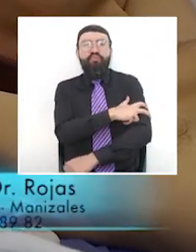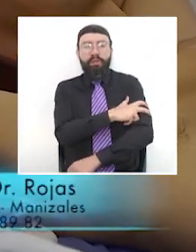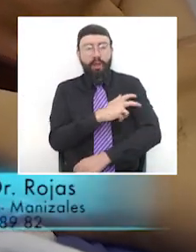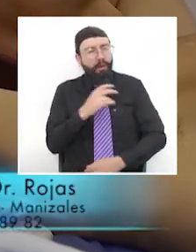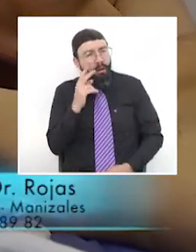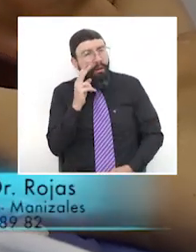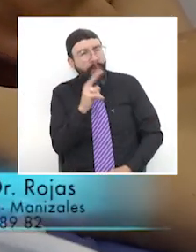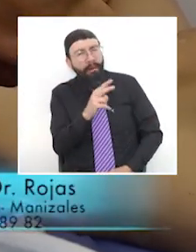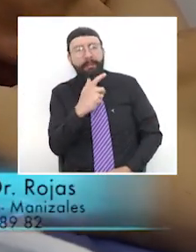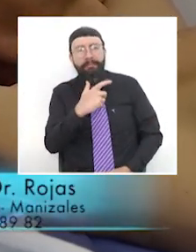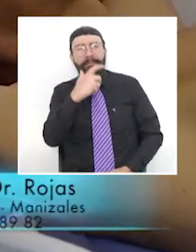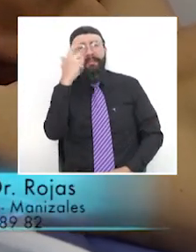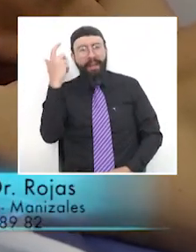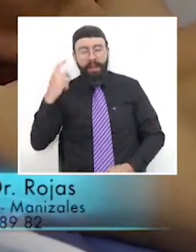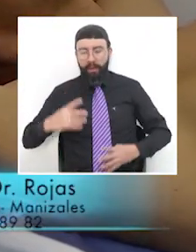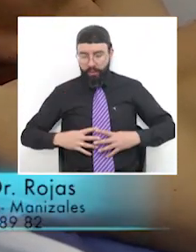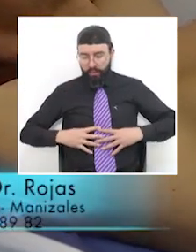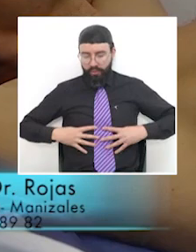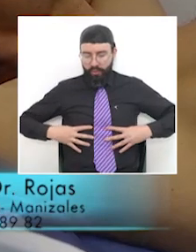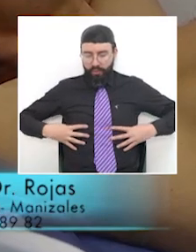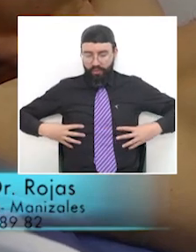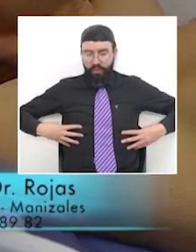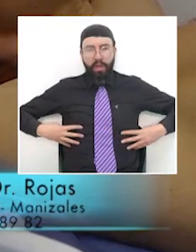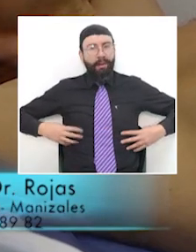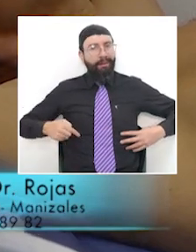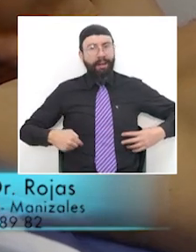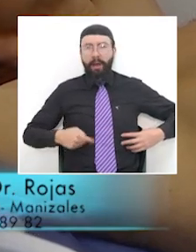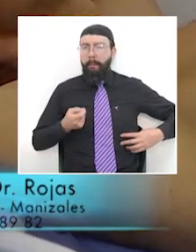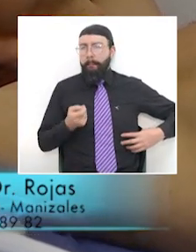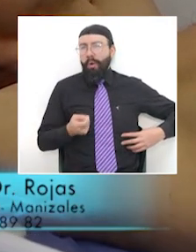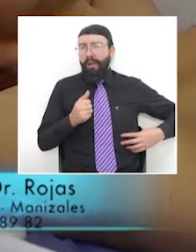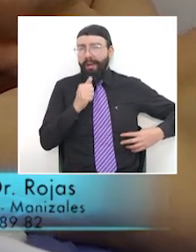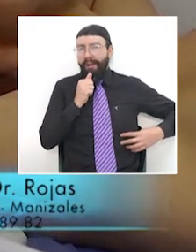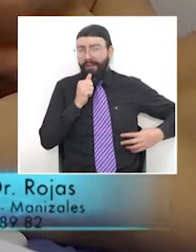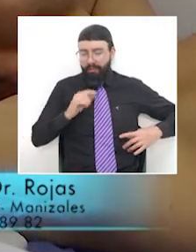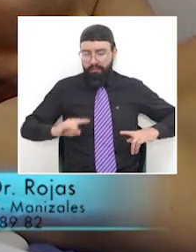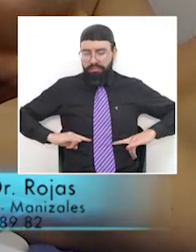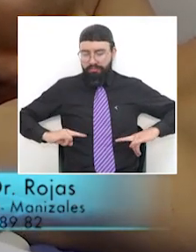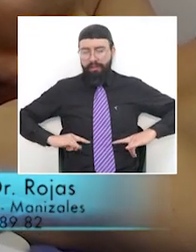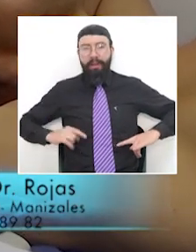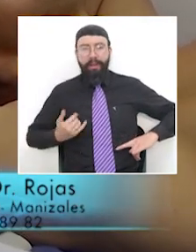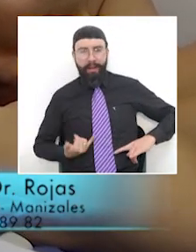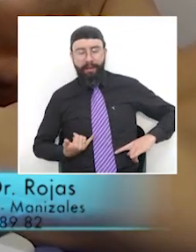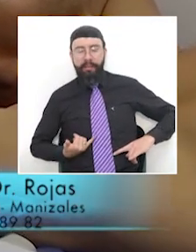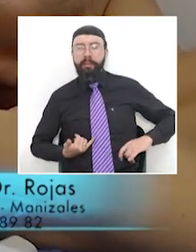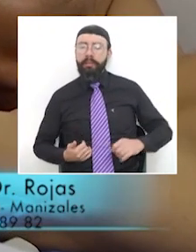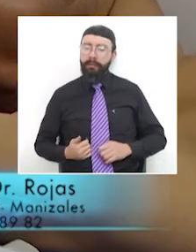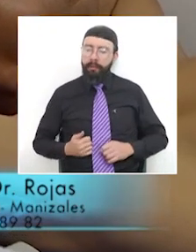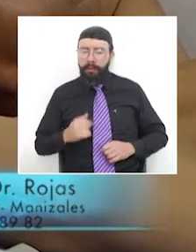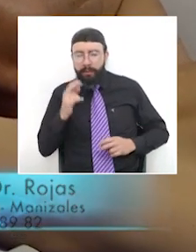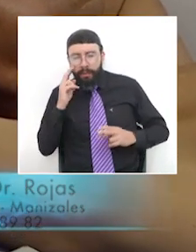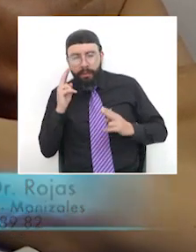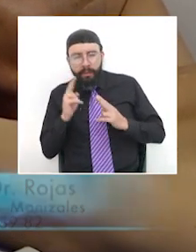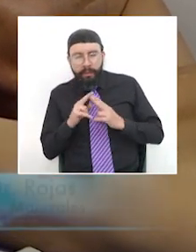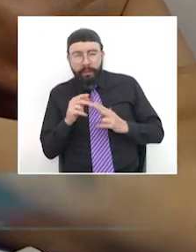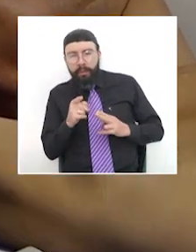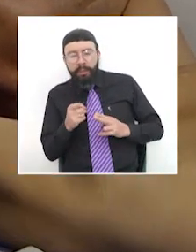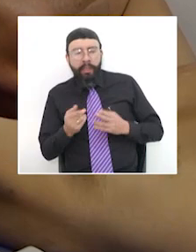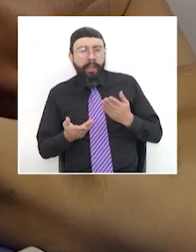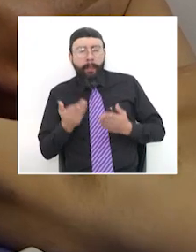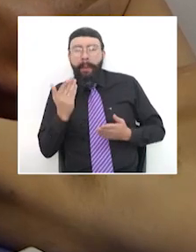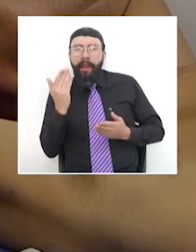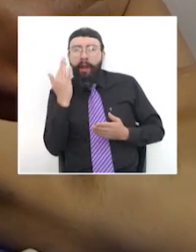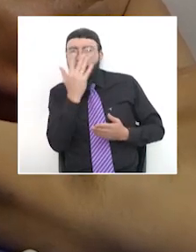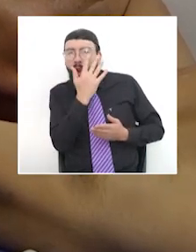denso lo vemos más blanco. Lo que estamos hablando, cómo vamos a determinar nosotros por el tono de